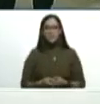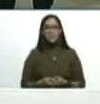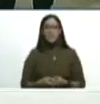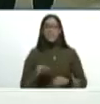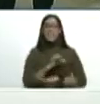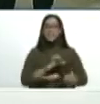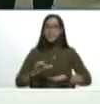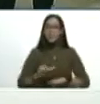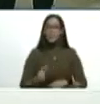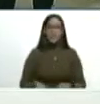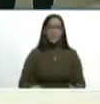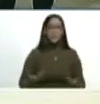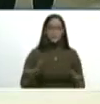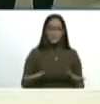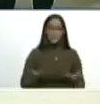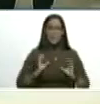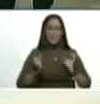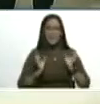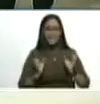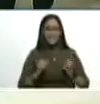Cirugías de emergencia,